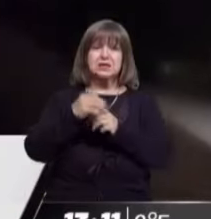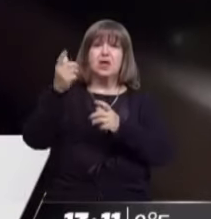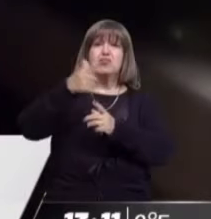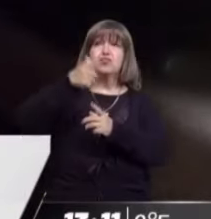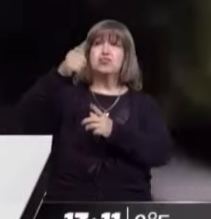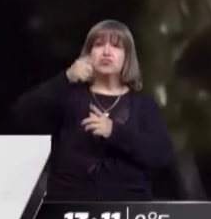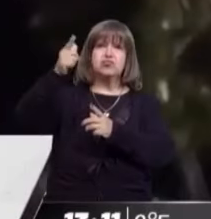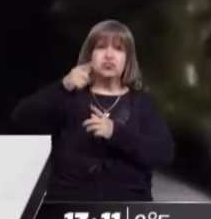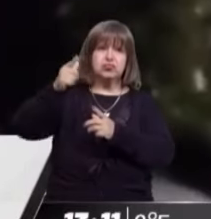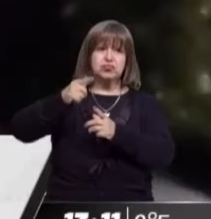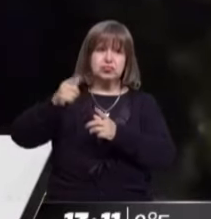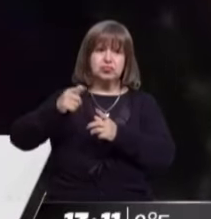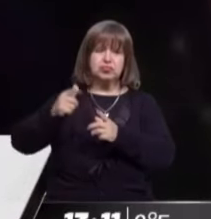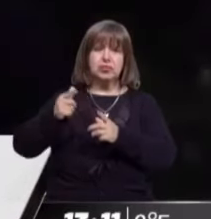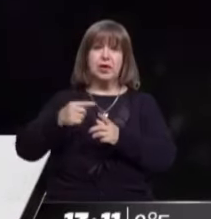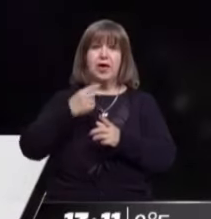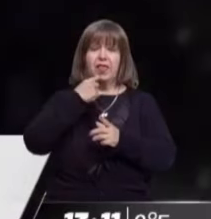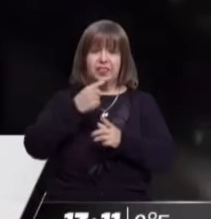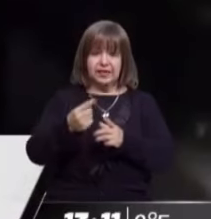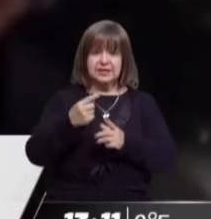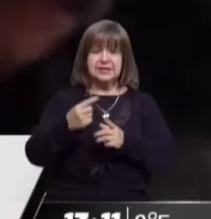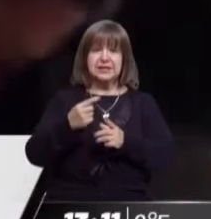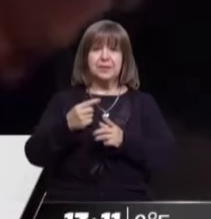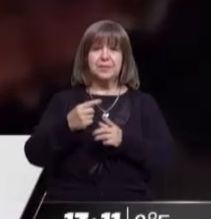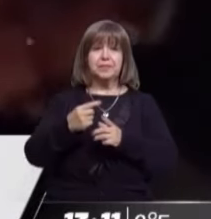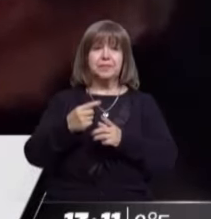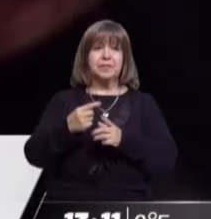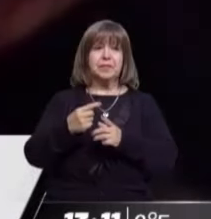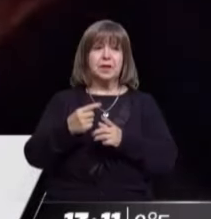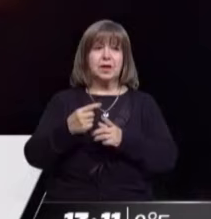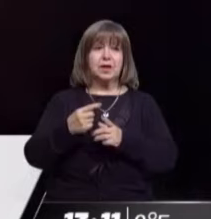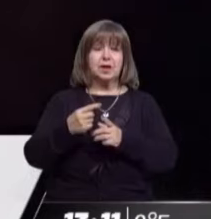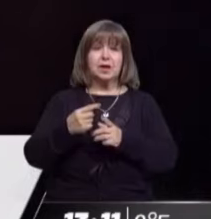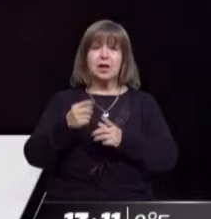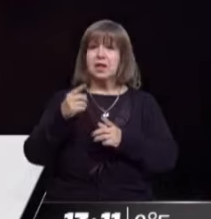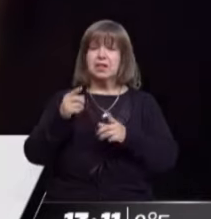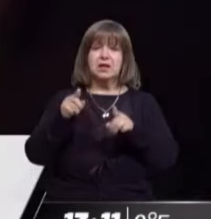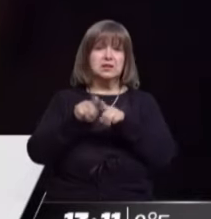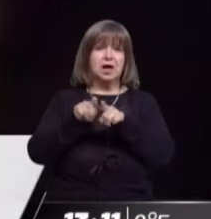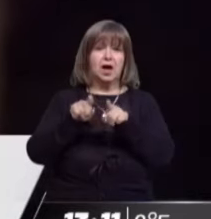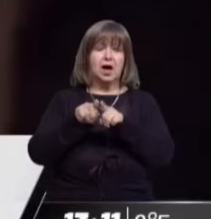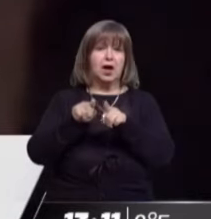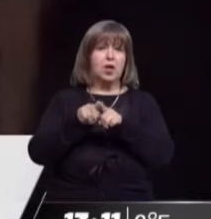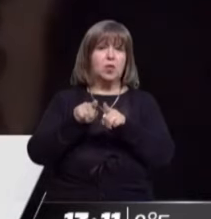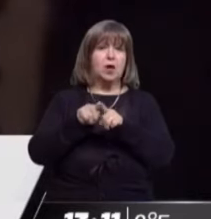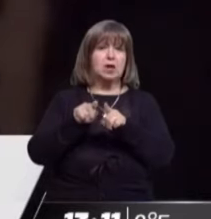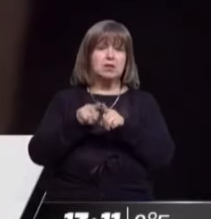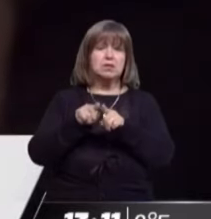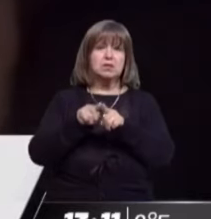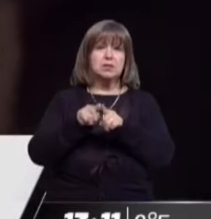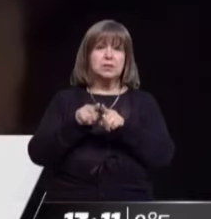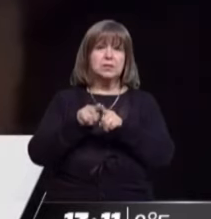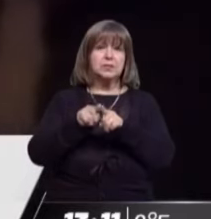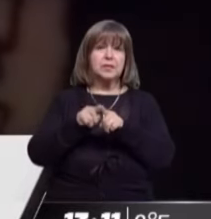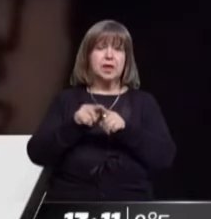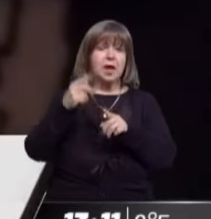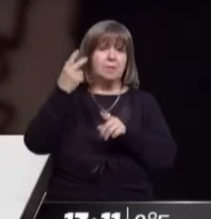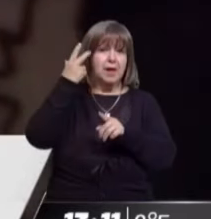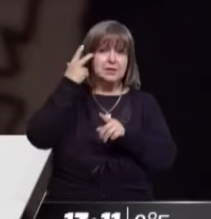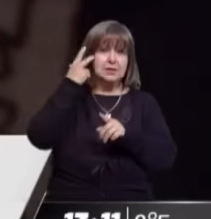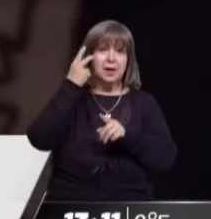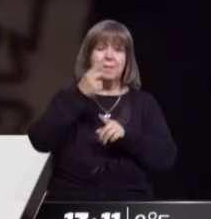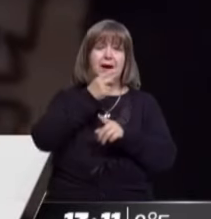ejemplo denuncian que el 1% más rico de la población mundial generó la misma cantidad de emisiones de carbono es decir como que Messi habría